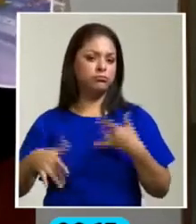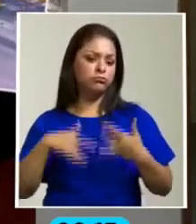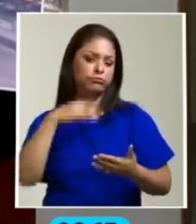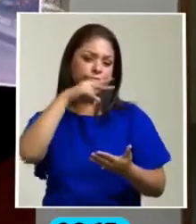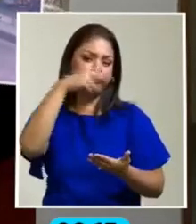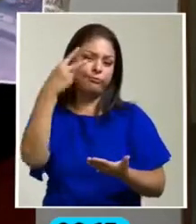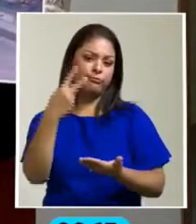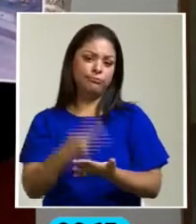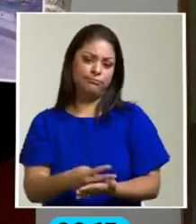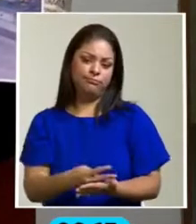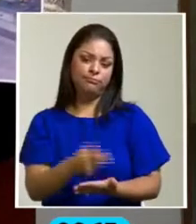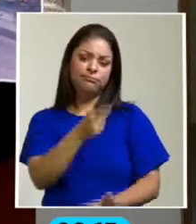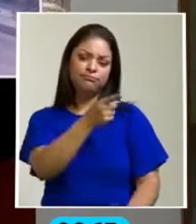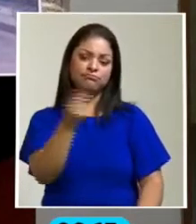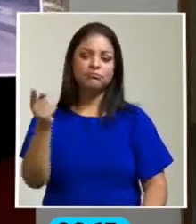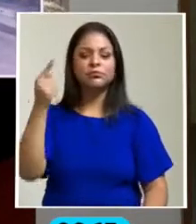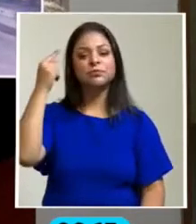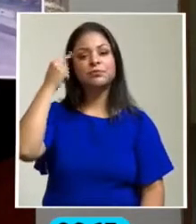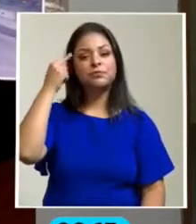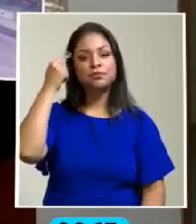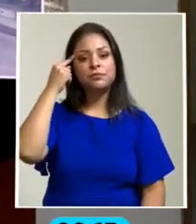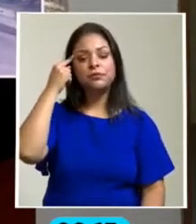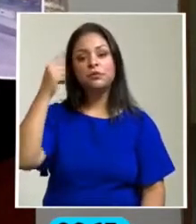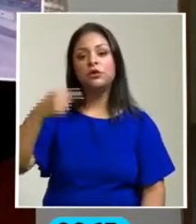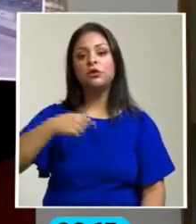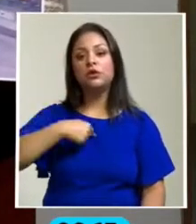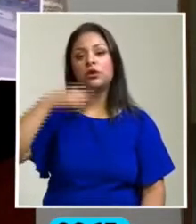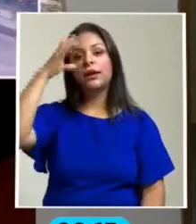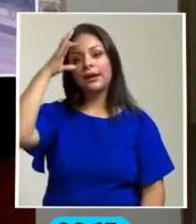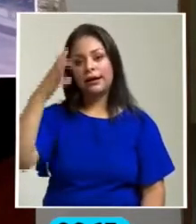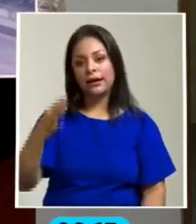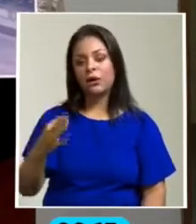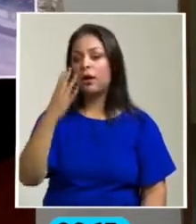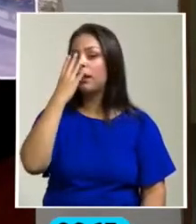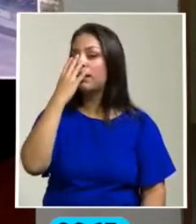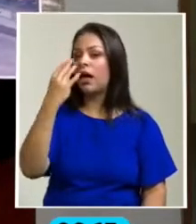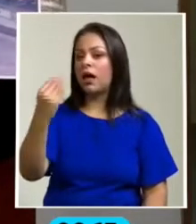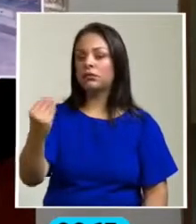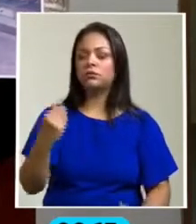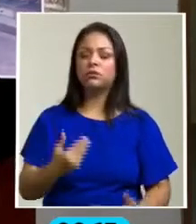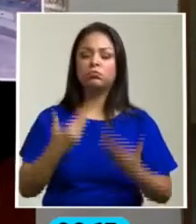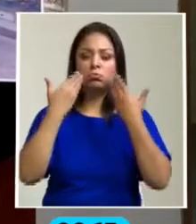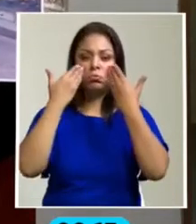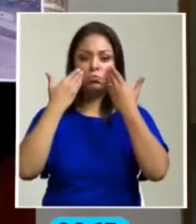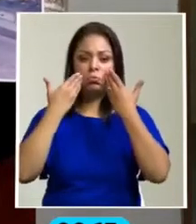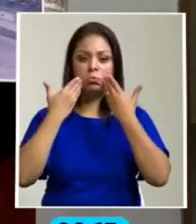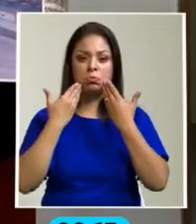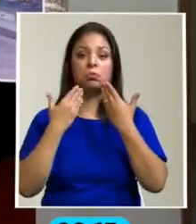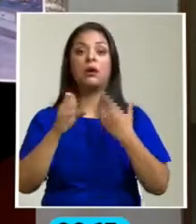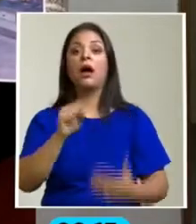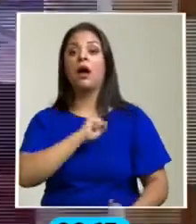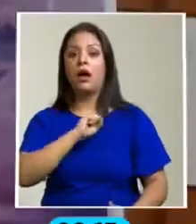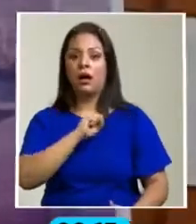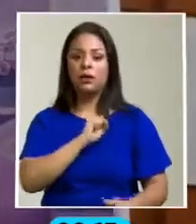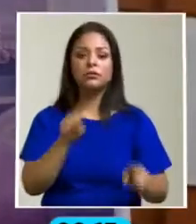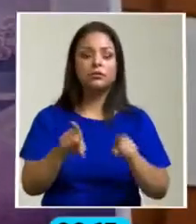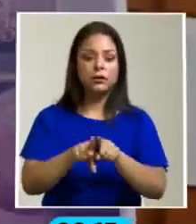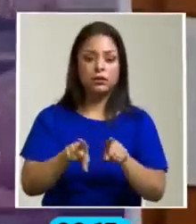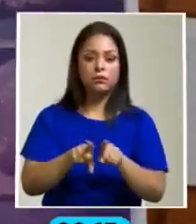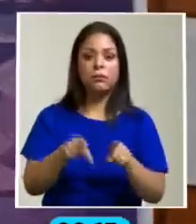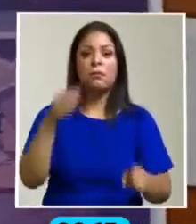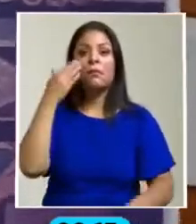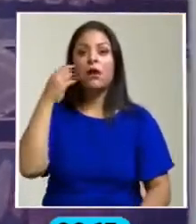¿Usted qué cree, niña Carla? Yo creo que muy triste. Sí, asustada también, ¿verdad? Porque ella creía que